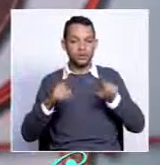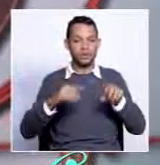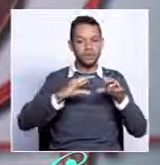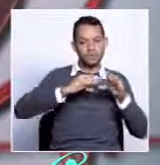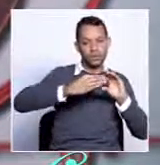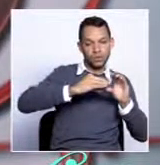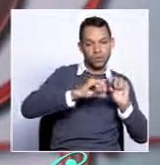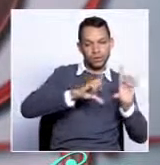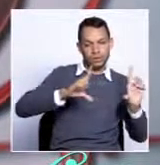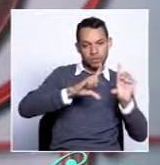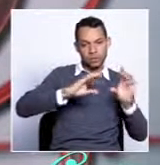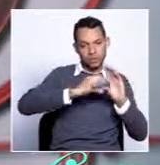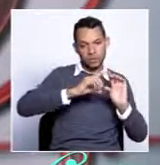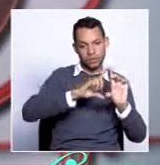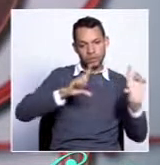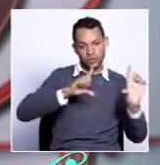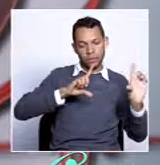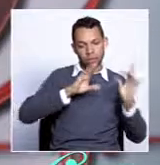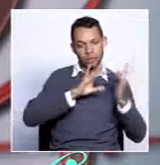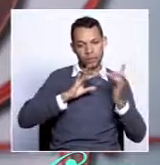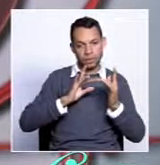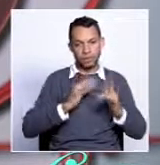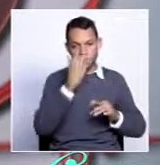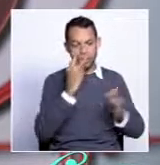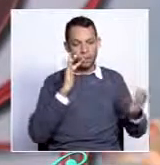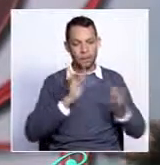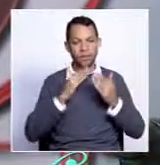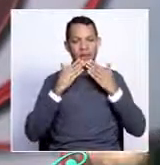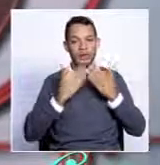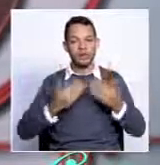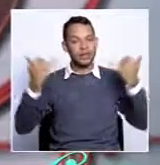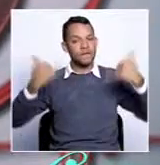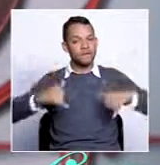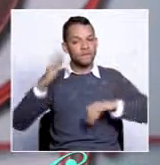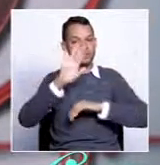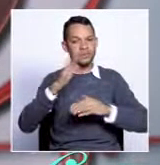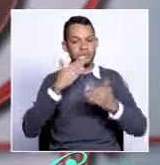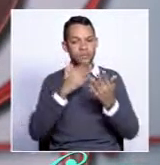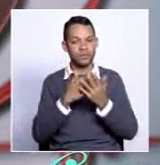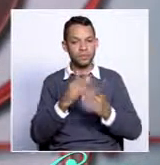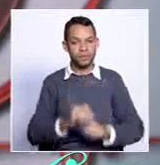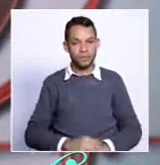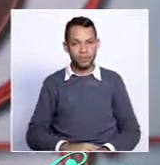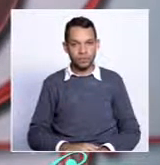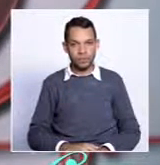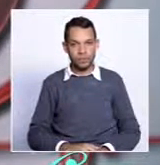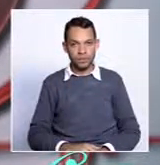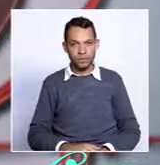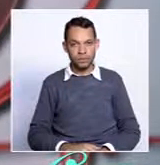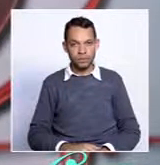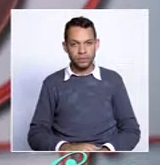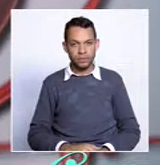grabados todos estos programas buscando jorge enrique rojas que dicen felicidades gracias por estar con nosotros